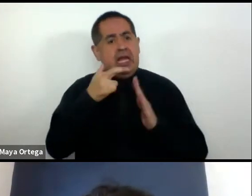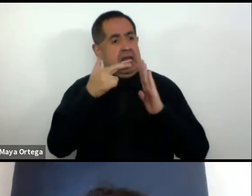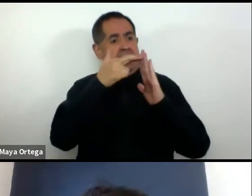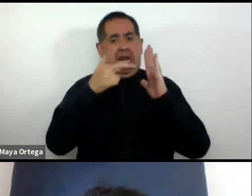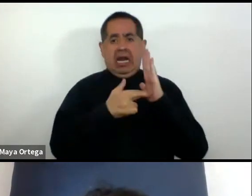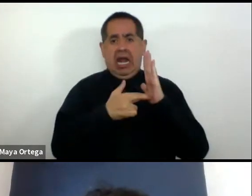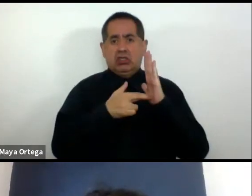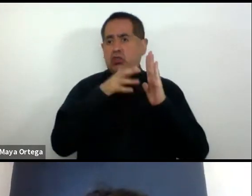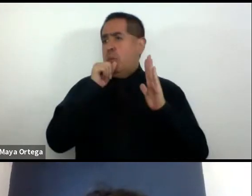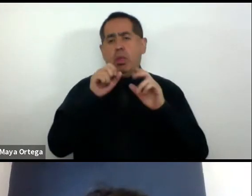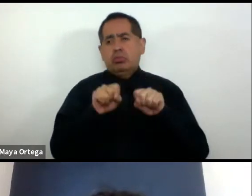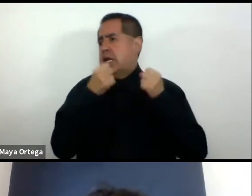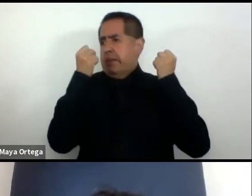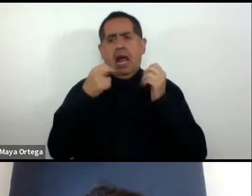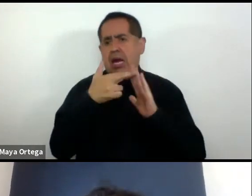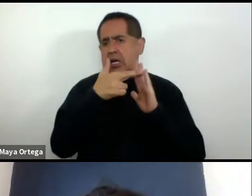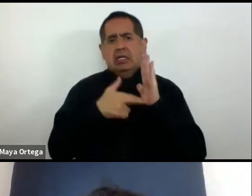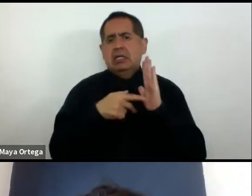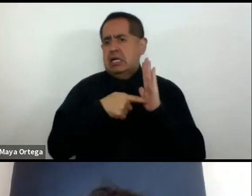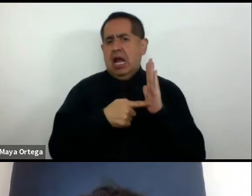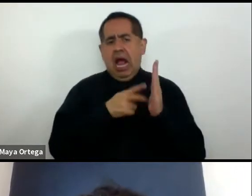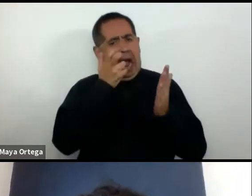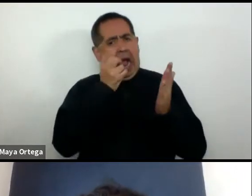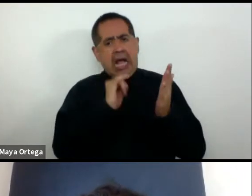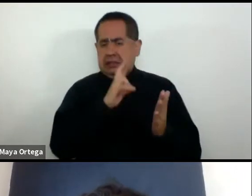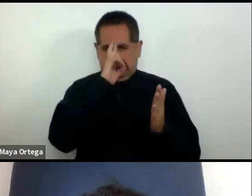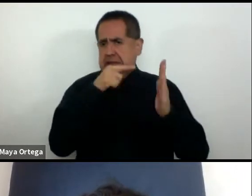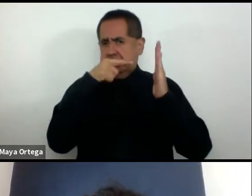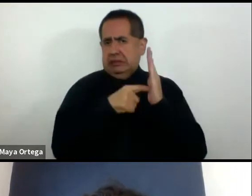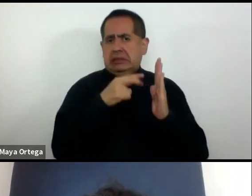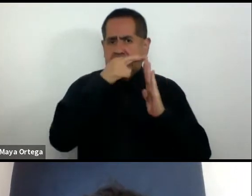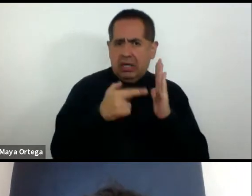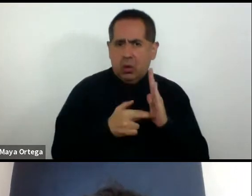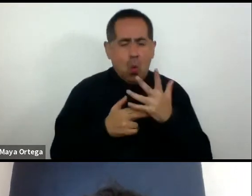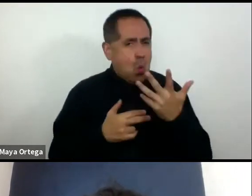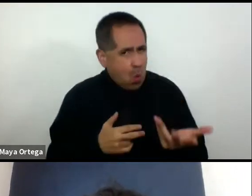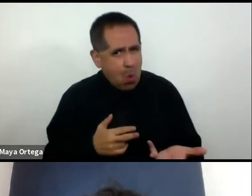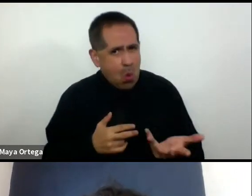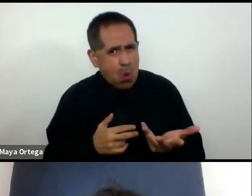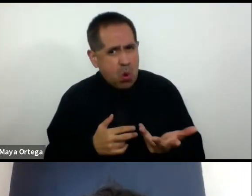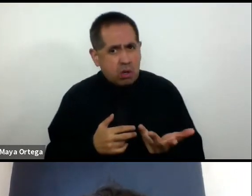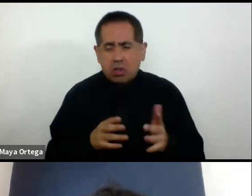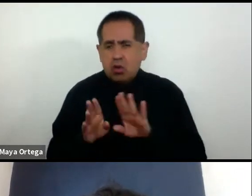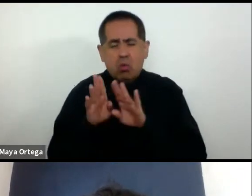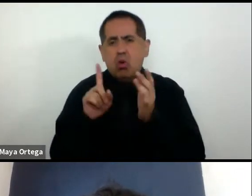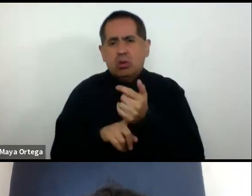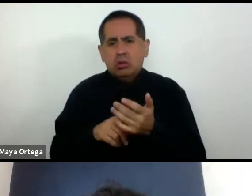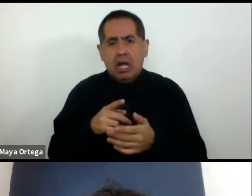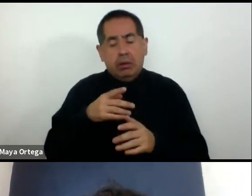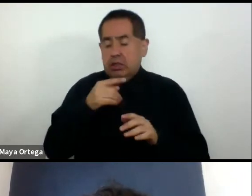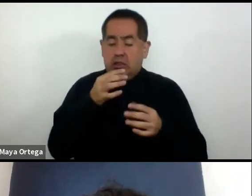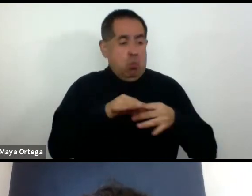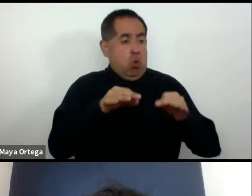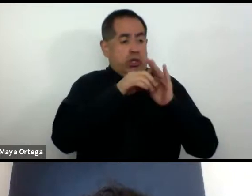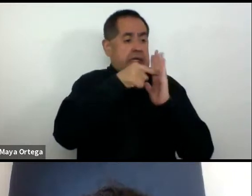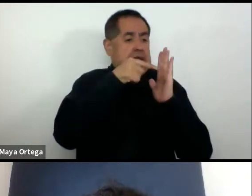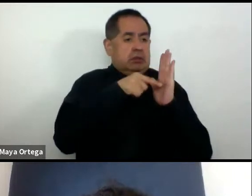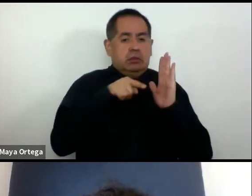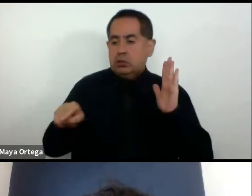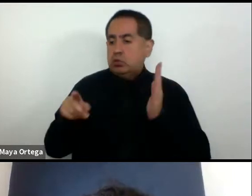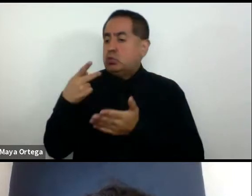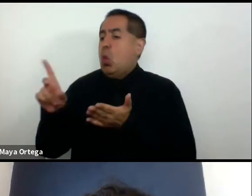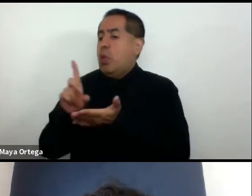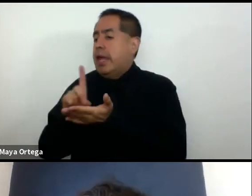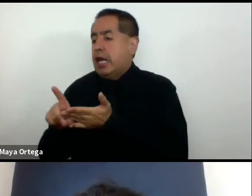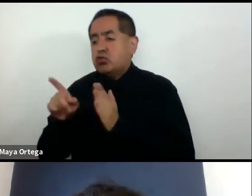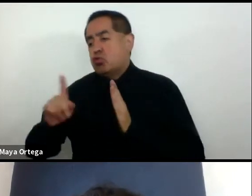pueden violar por ninguna razón. Entonces, pareciera que a veces le damos más importancia a estas reglas procesales que a los derechos de las personas